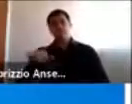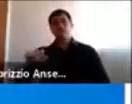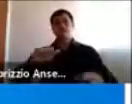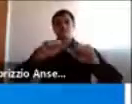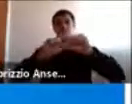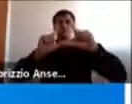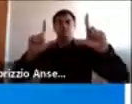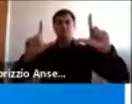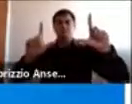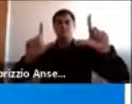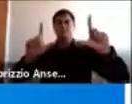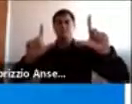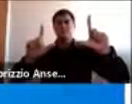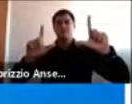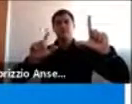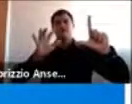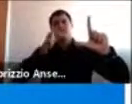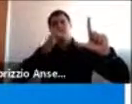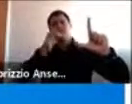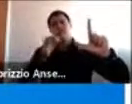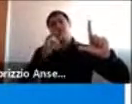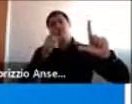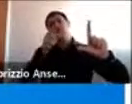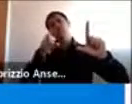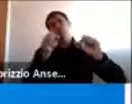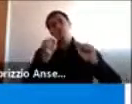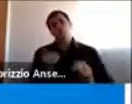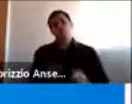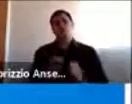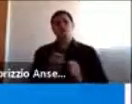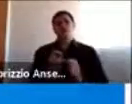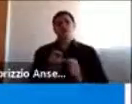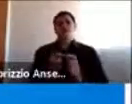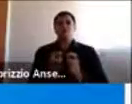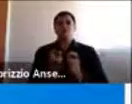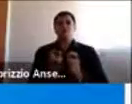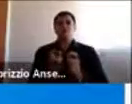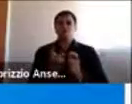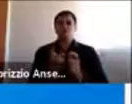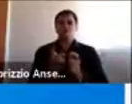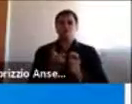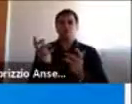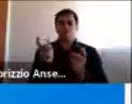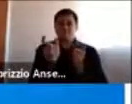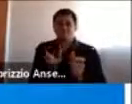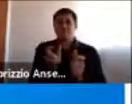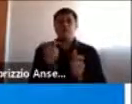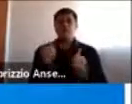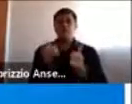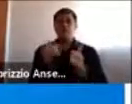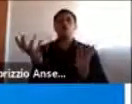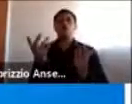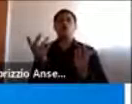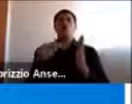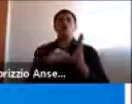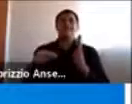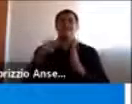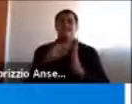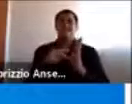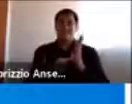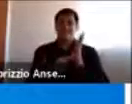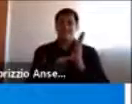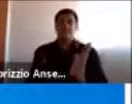las cuales está la configuración del jugador en tanto los niveles que le van a ser presentados al niño como Pablo mencionó